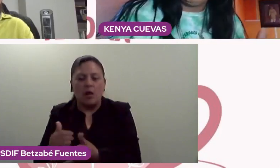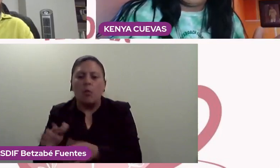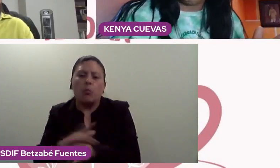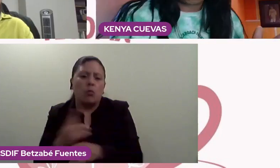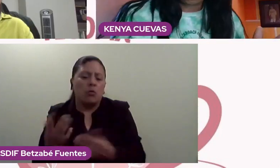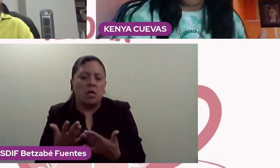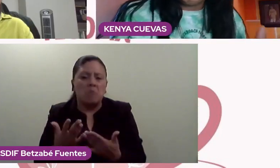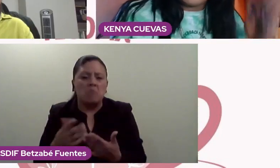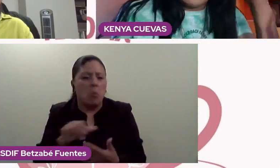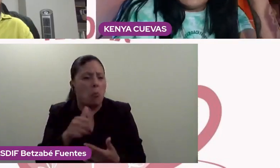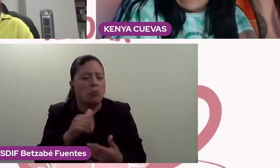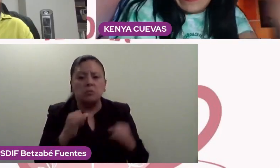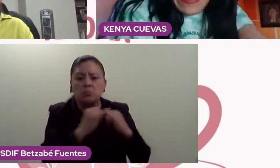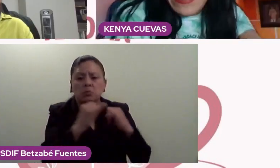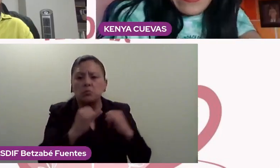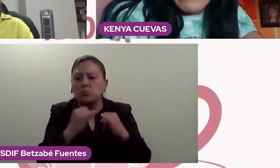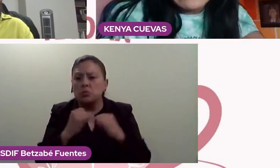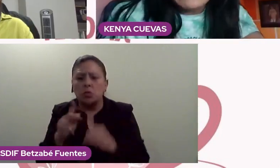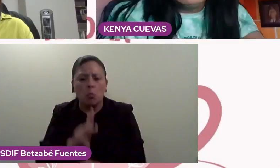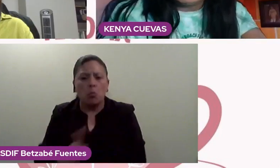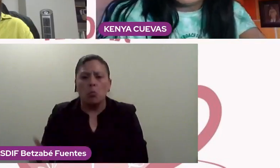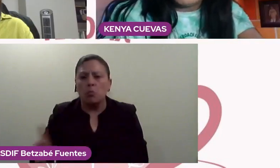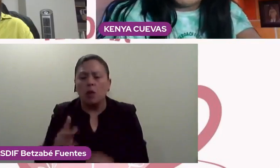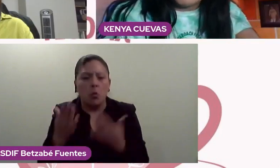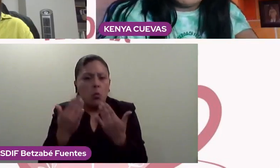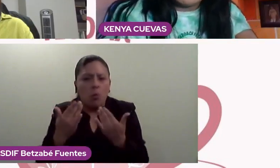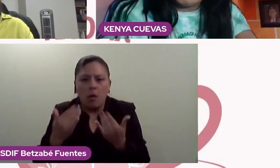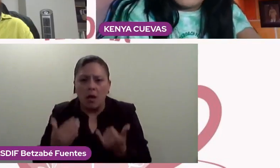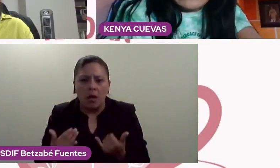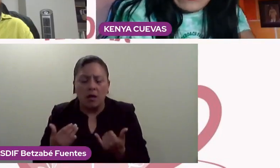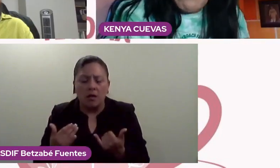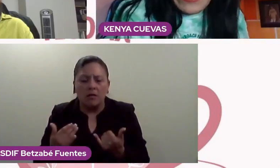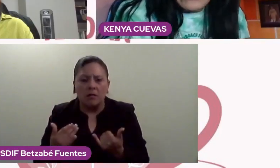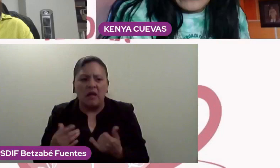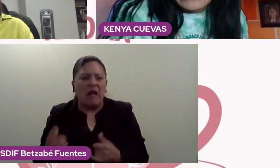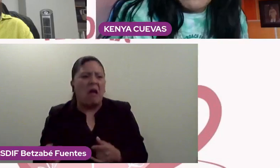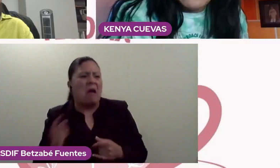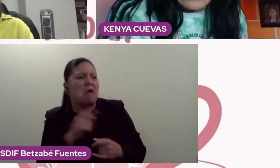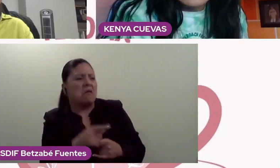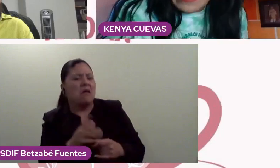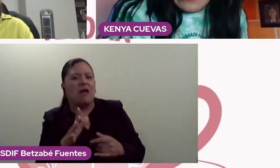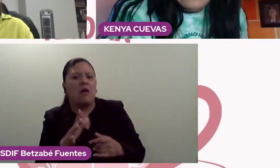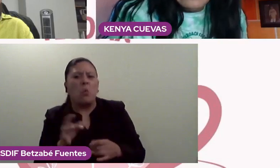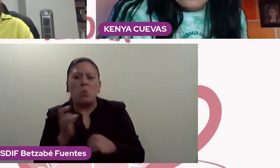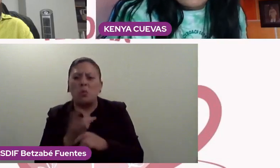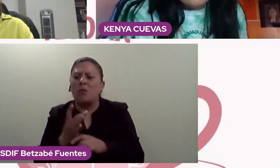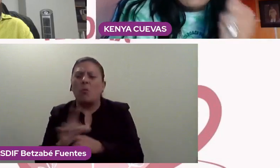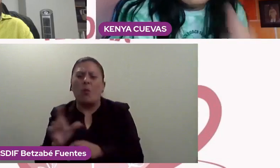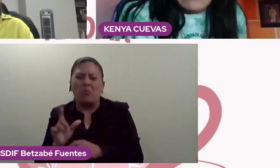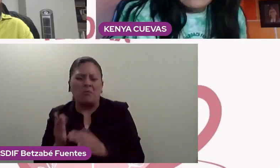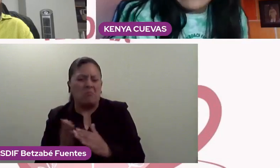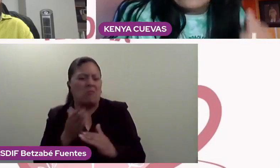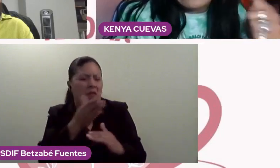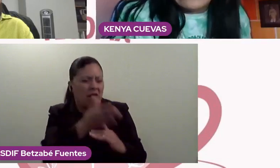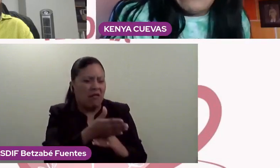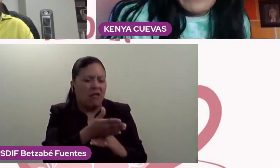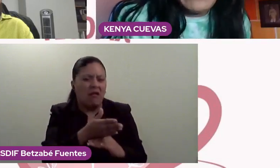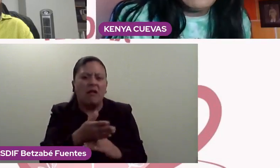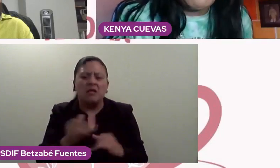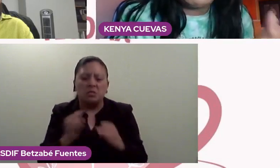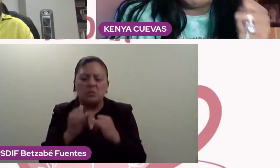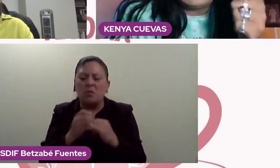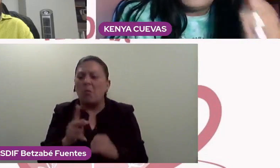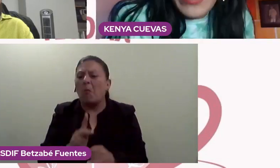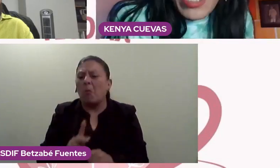pública, ¿no? Porque desde que llegas a cualquier institución pública, por el simple hecho de ser trans, te visibilizan, te